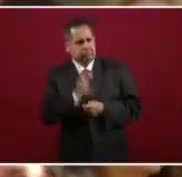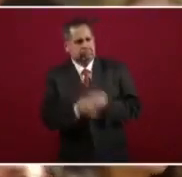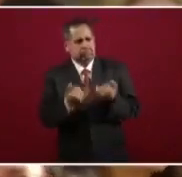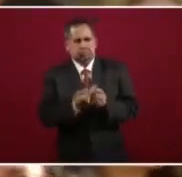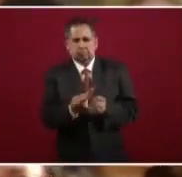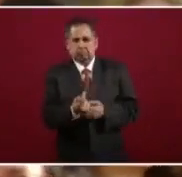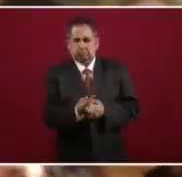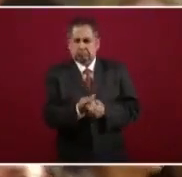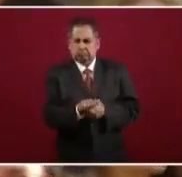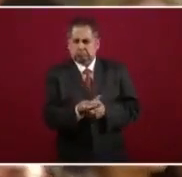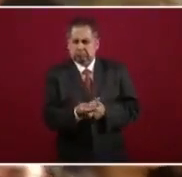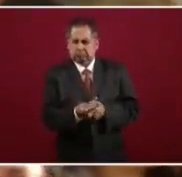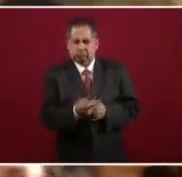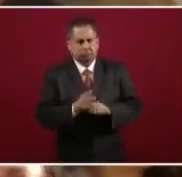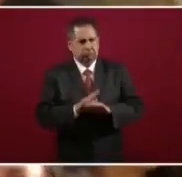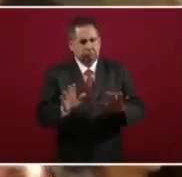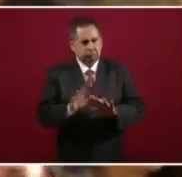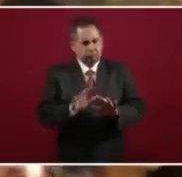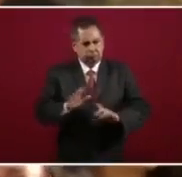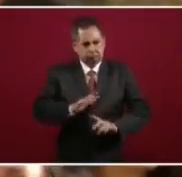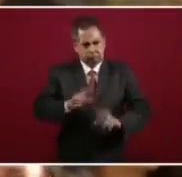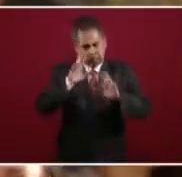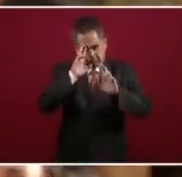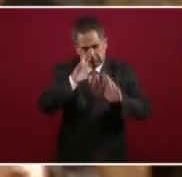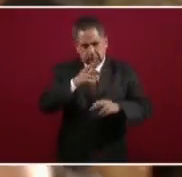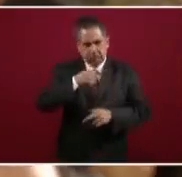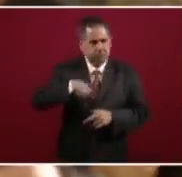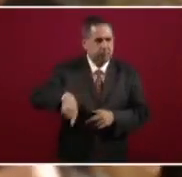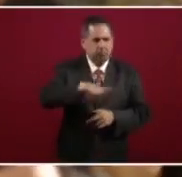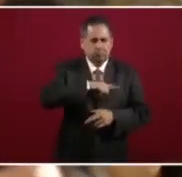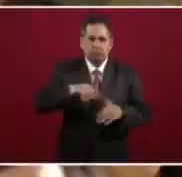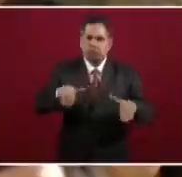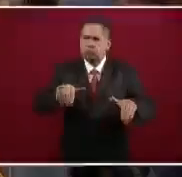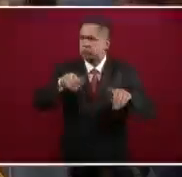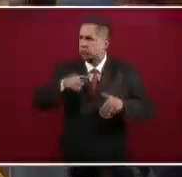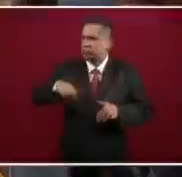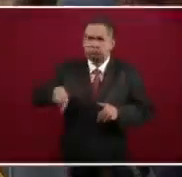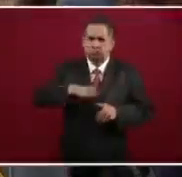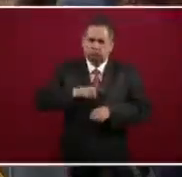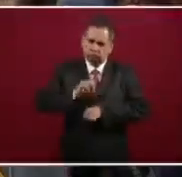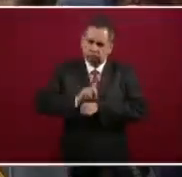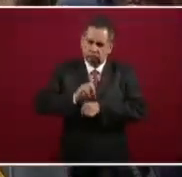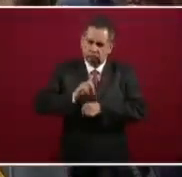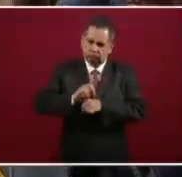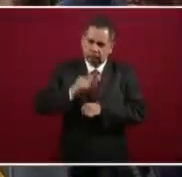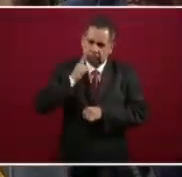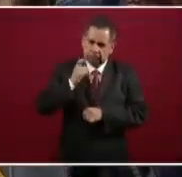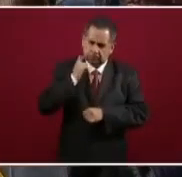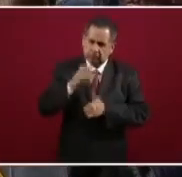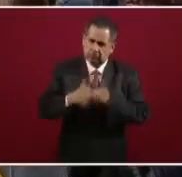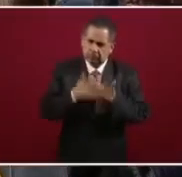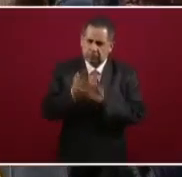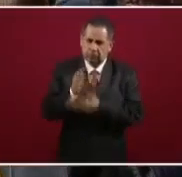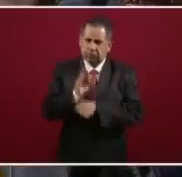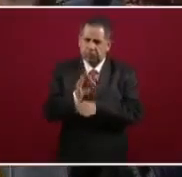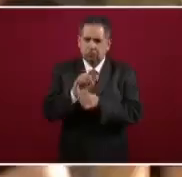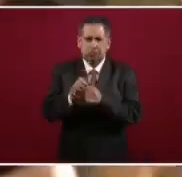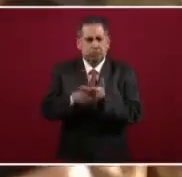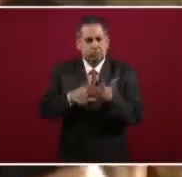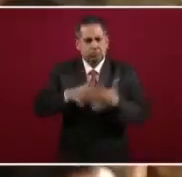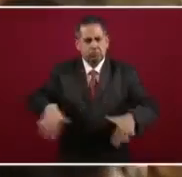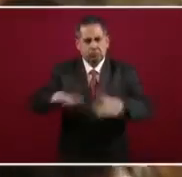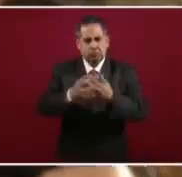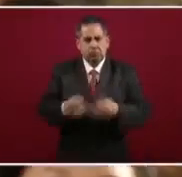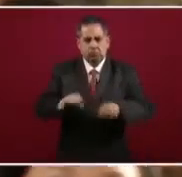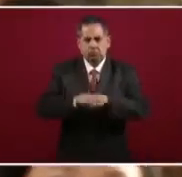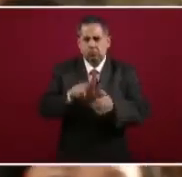y se respete el trabajo de quienes desde esta trinchera todos los días también luchamos por el interés público y el interés